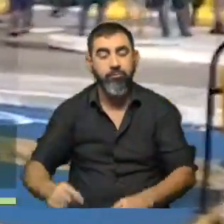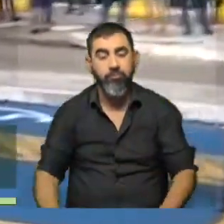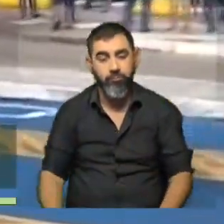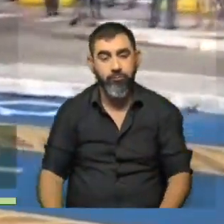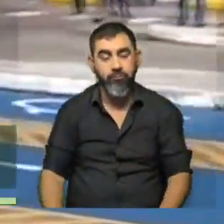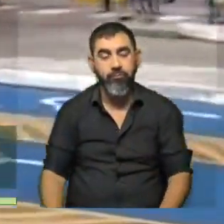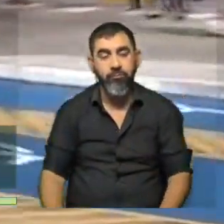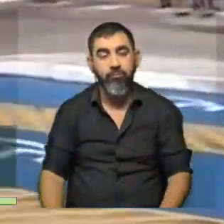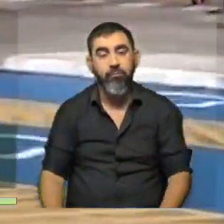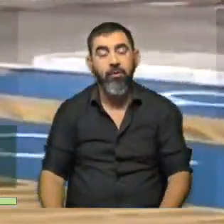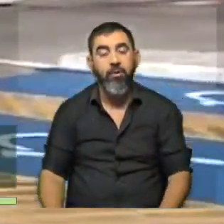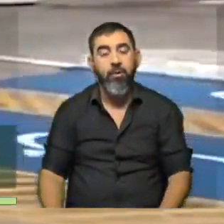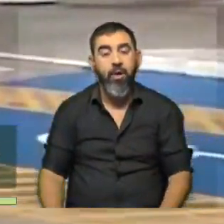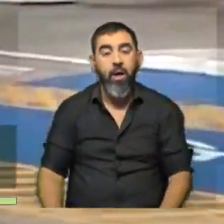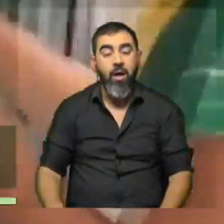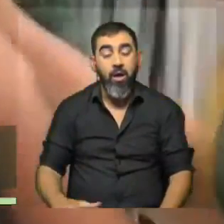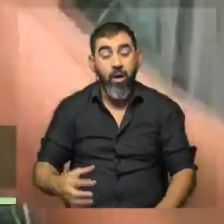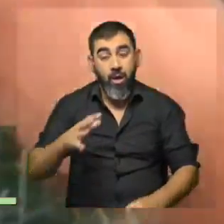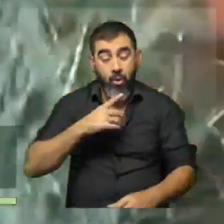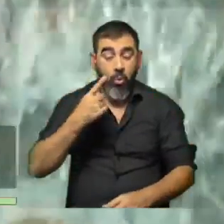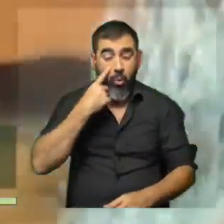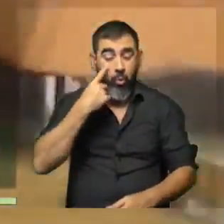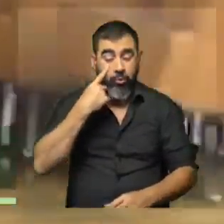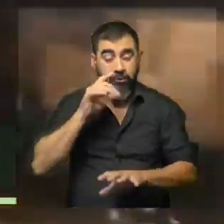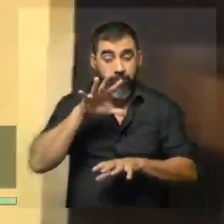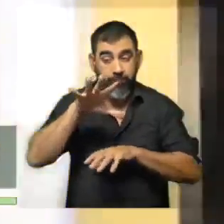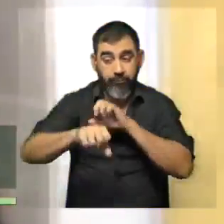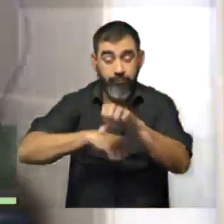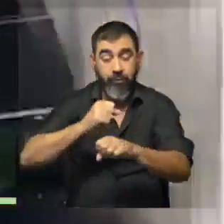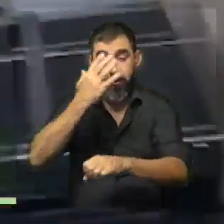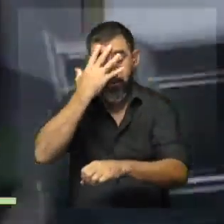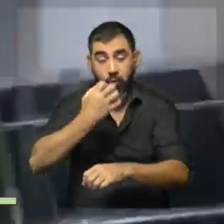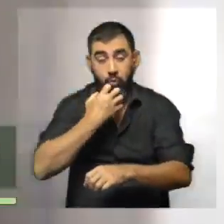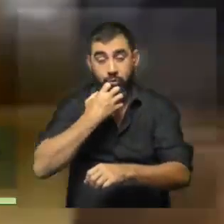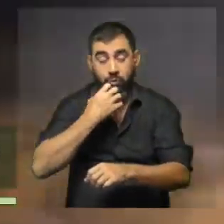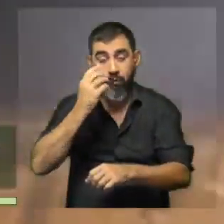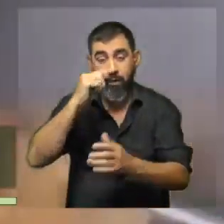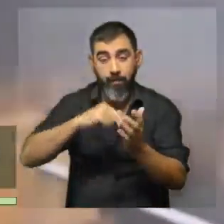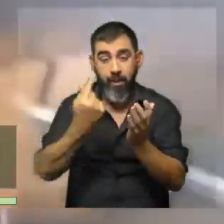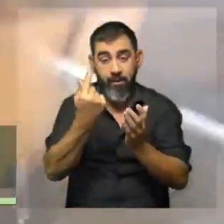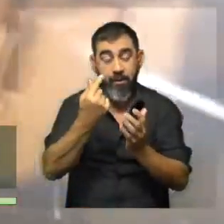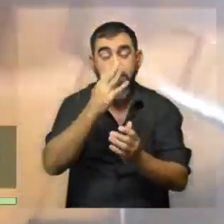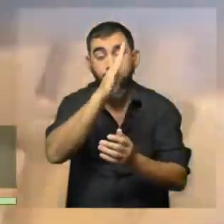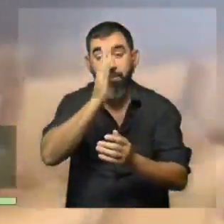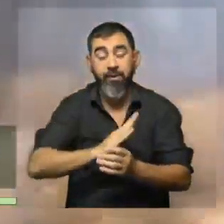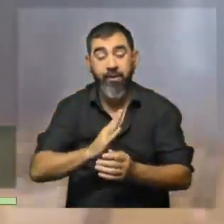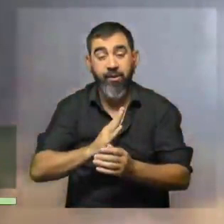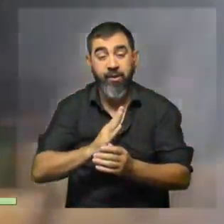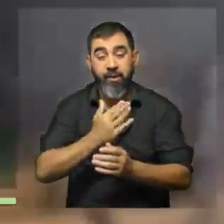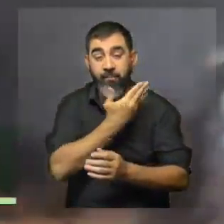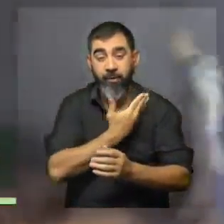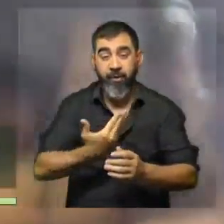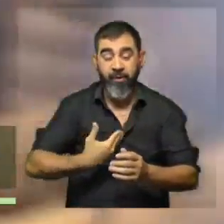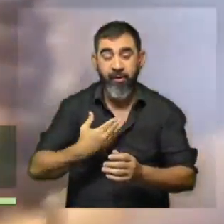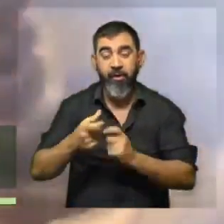lluvias cuando se enteró del atentado terrorista en Brasilia el presidente de Brasil ofreció